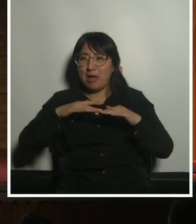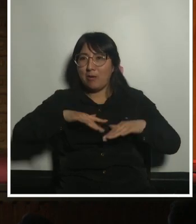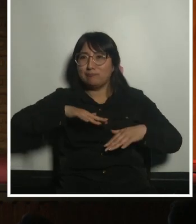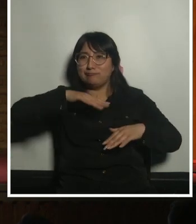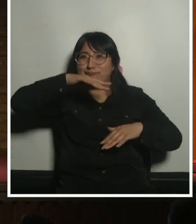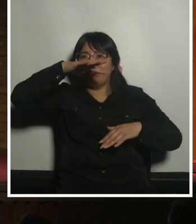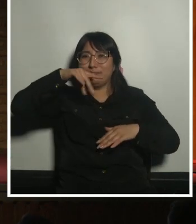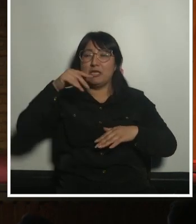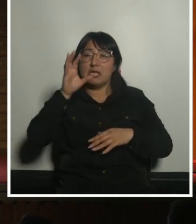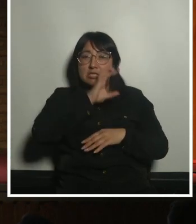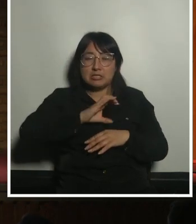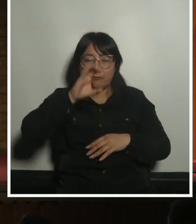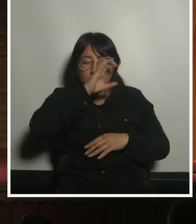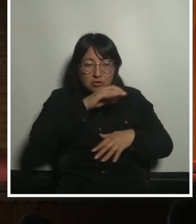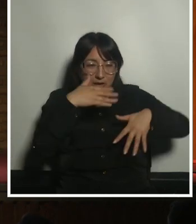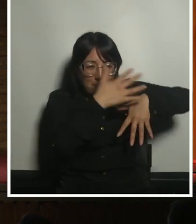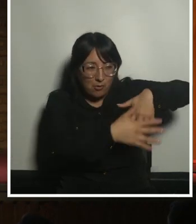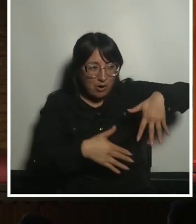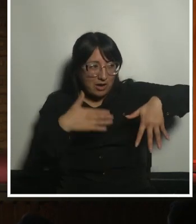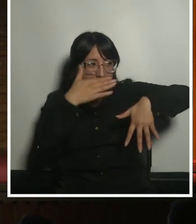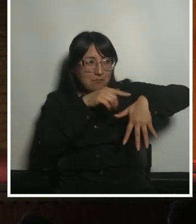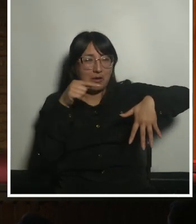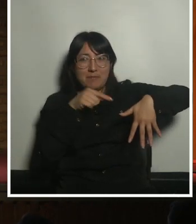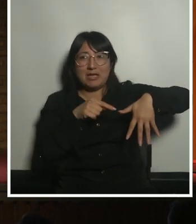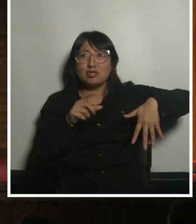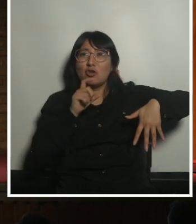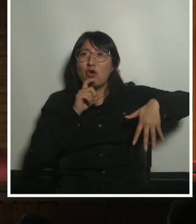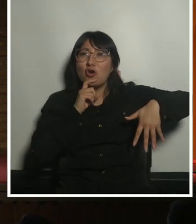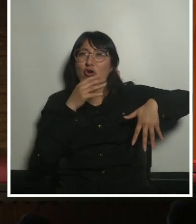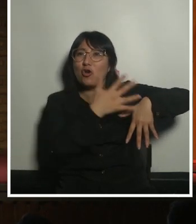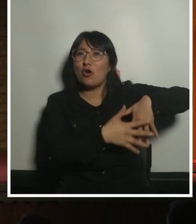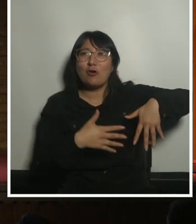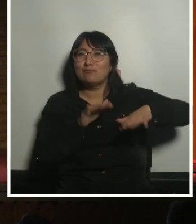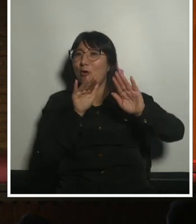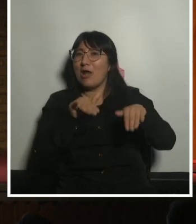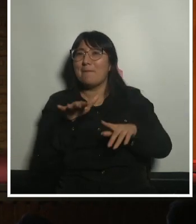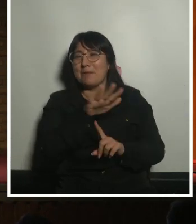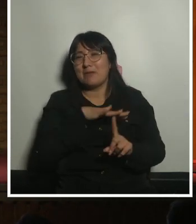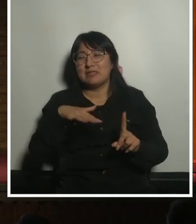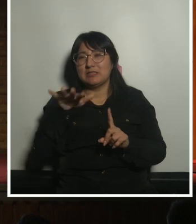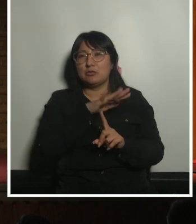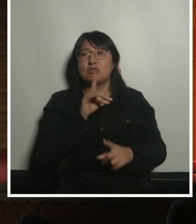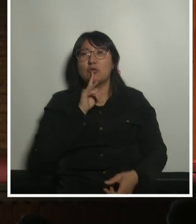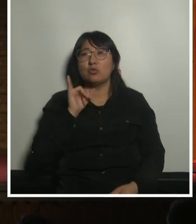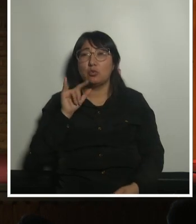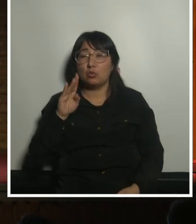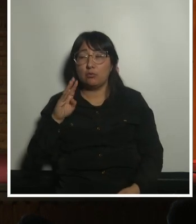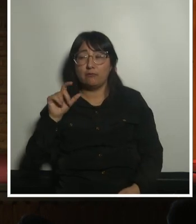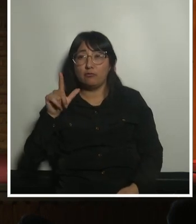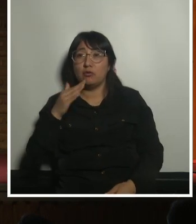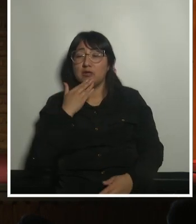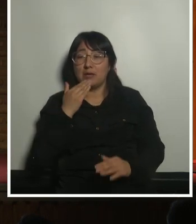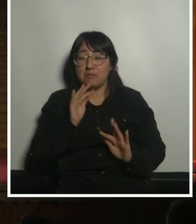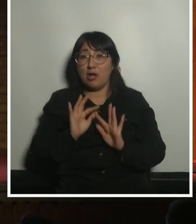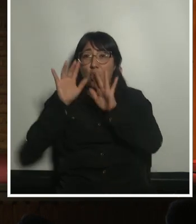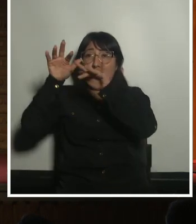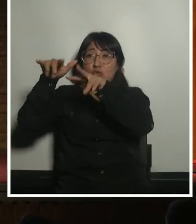si uno busca el mapa de CNG1000, eso está entero rojo por liquefacción. Y a Tubul también le llegan los tsunamis